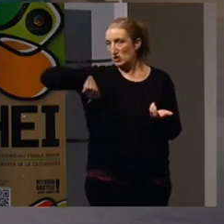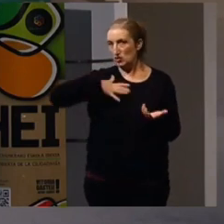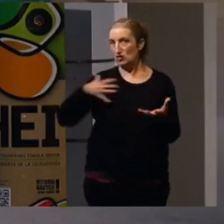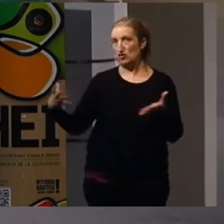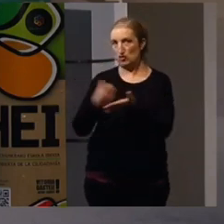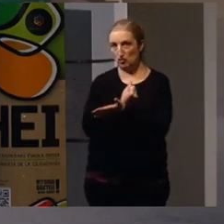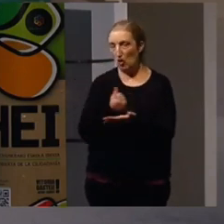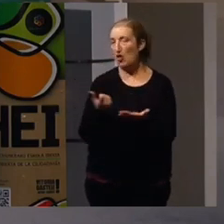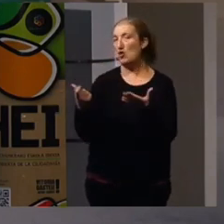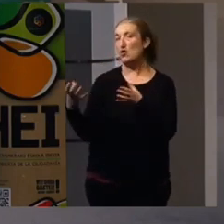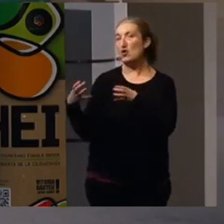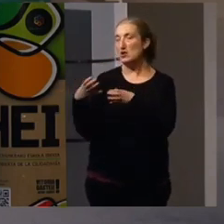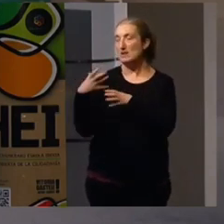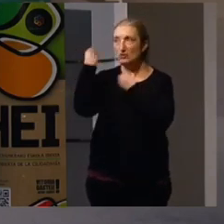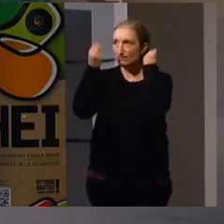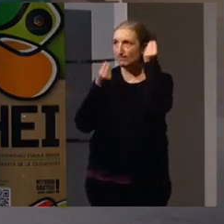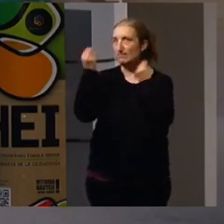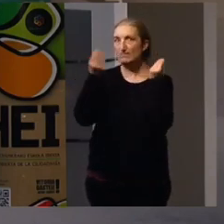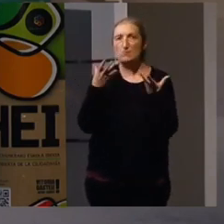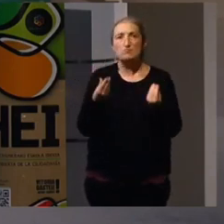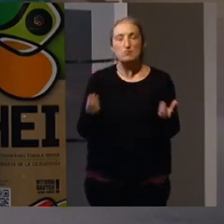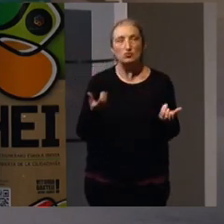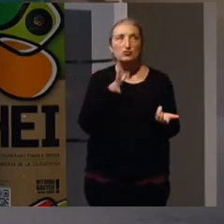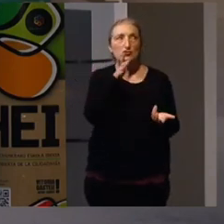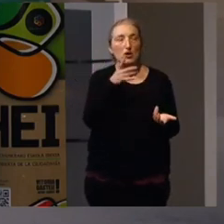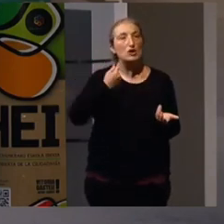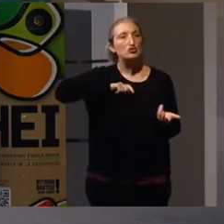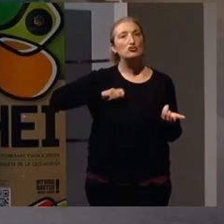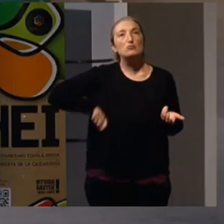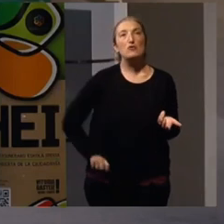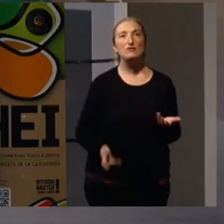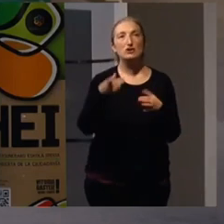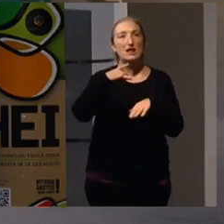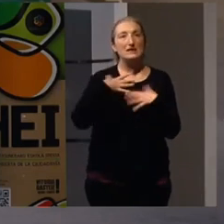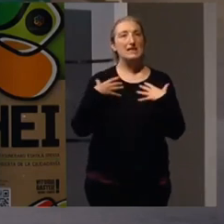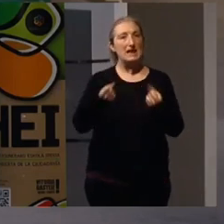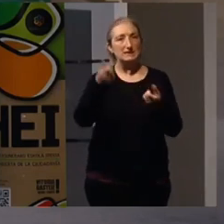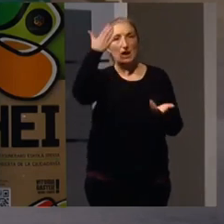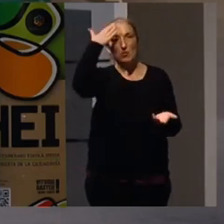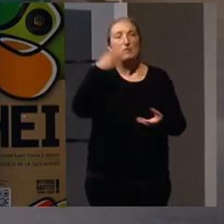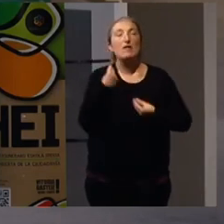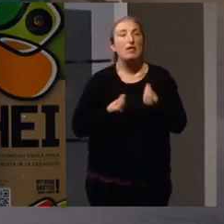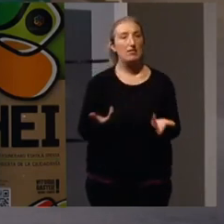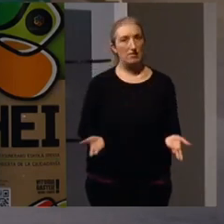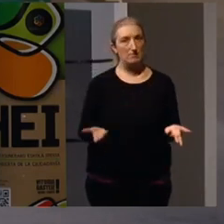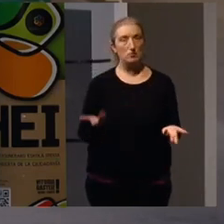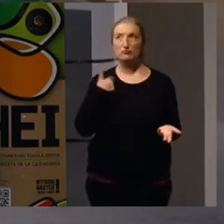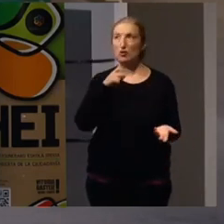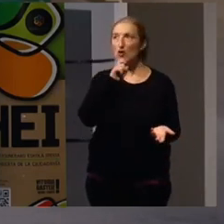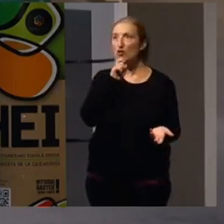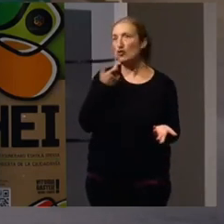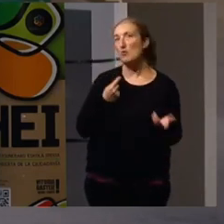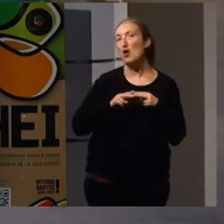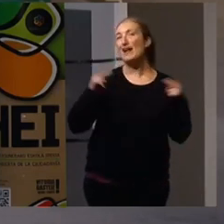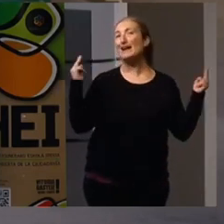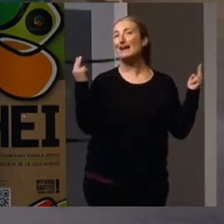que hemos intentado reflexionar mucho, ¿no? ¿De dónde nos deja eso a los profesionales? ¿Qué tenemos que hacer? Porque claro, no podemos pretender